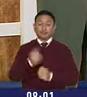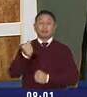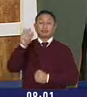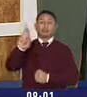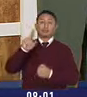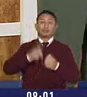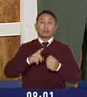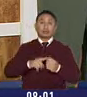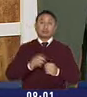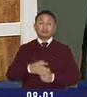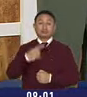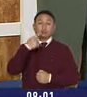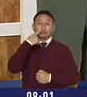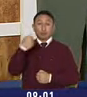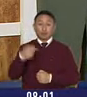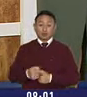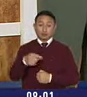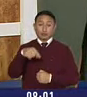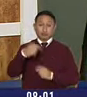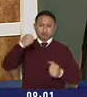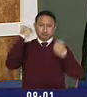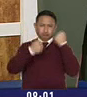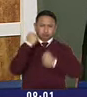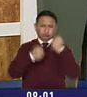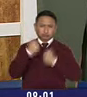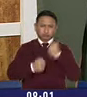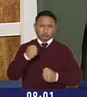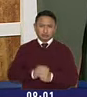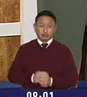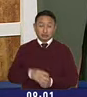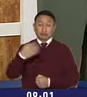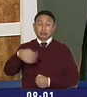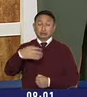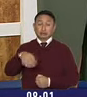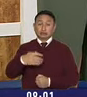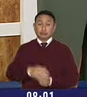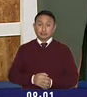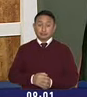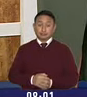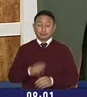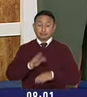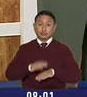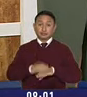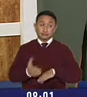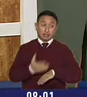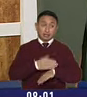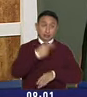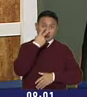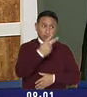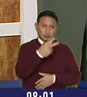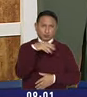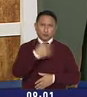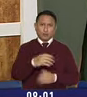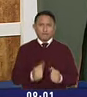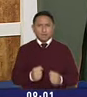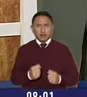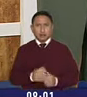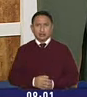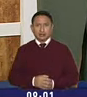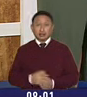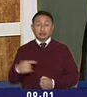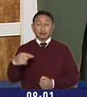el conductor de un vehículo fue linchado por una multitud indignada, porque las imágenes realmente son terribles de